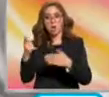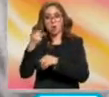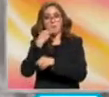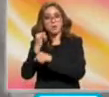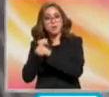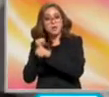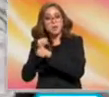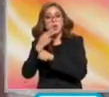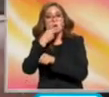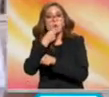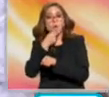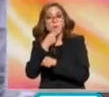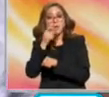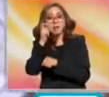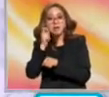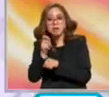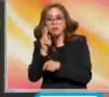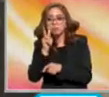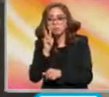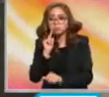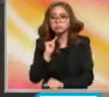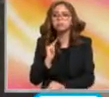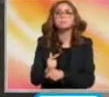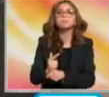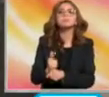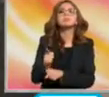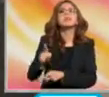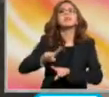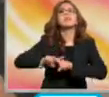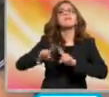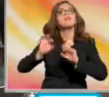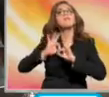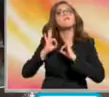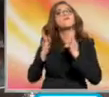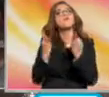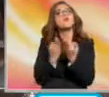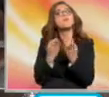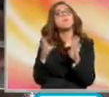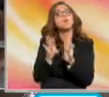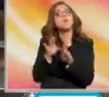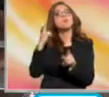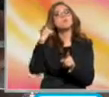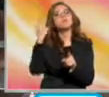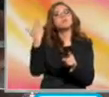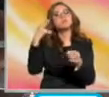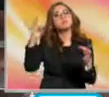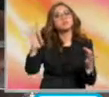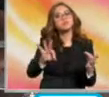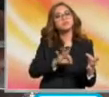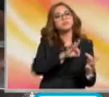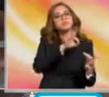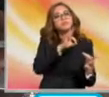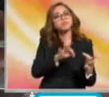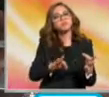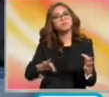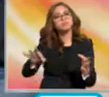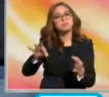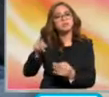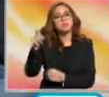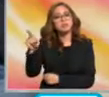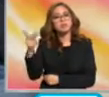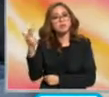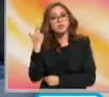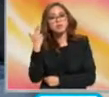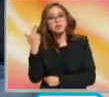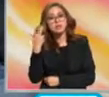Biondi elucubra sobre formas distintas de interpretarla. Y otra cosa muy interesante es que los instrumentos con los que está tocando son instrumentos